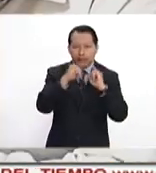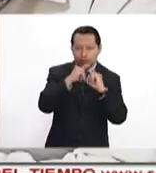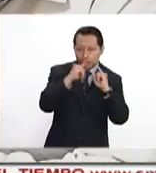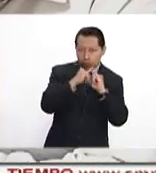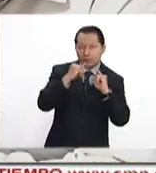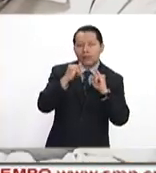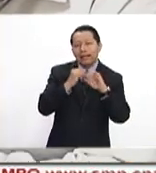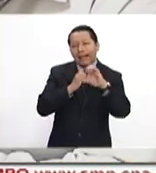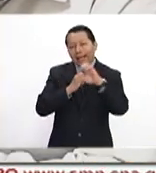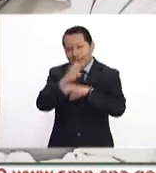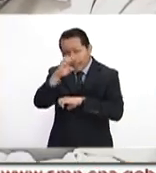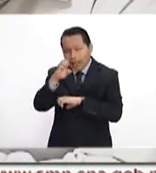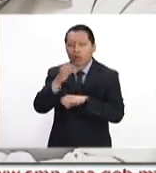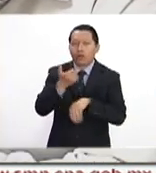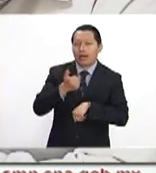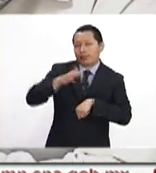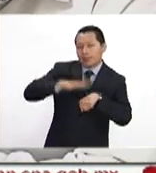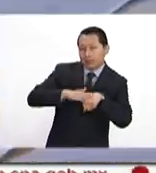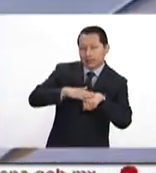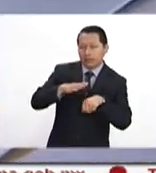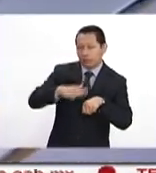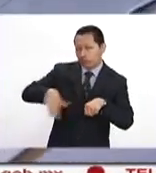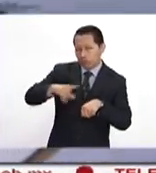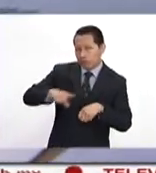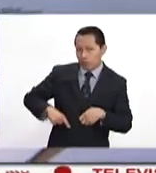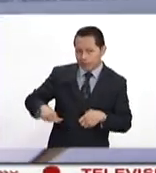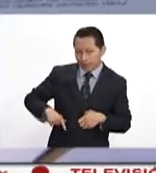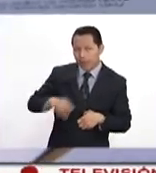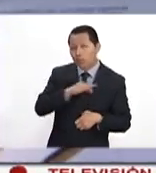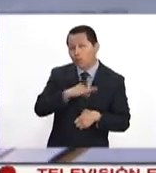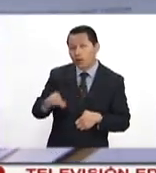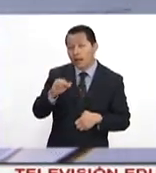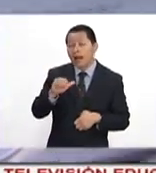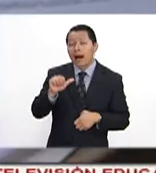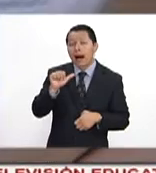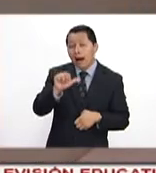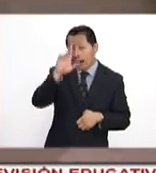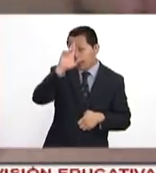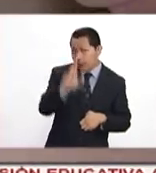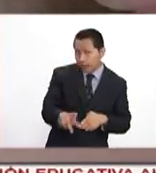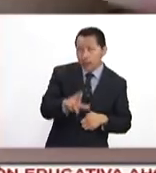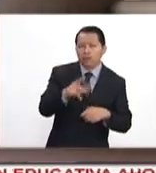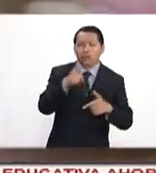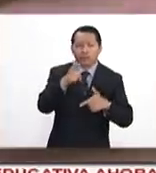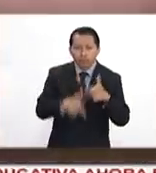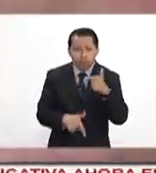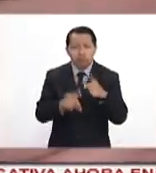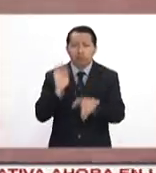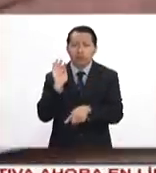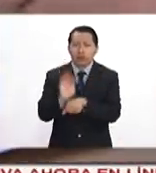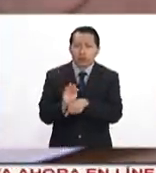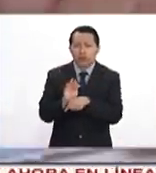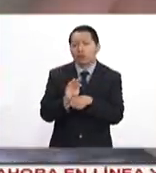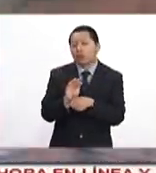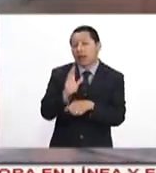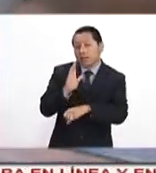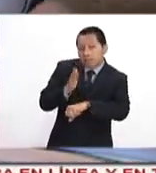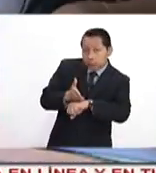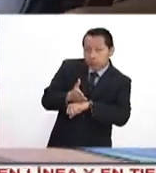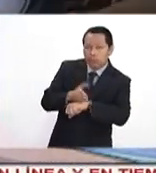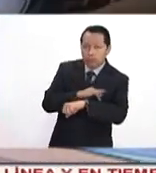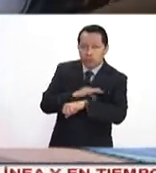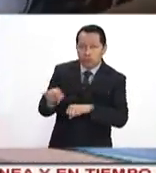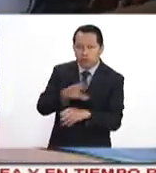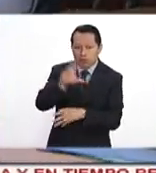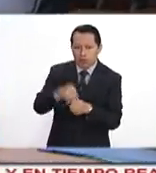dependencias y las entidades de la Administración Pública Federal para promover el respeto, la prevención, la protección, la sanción y el ejercicio